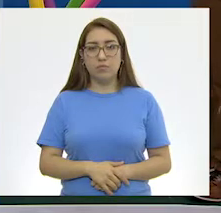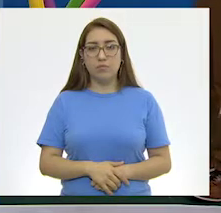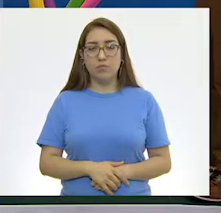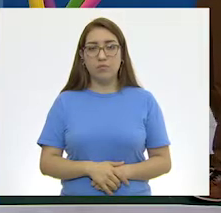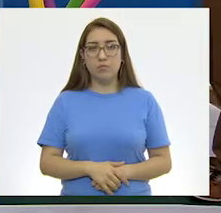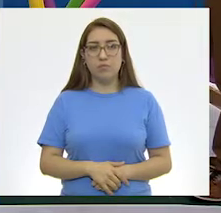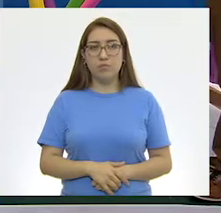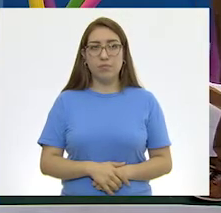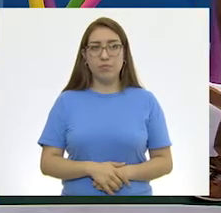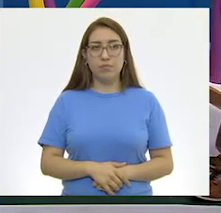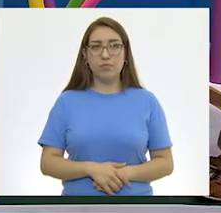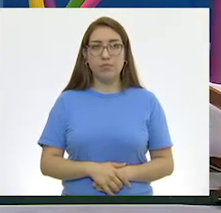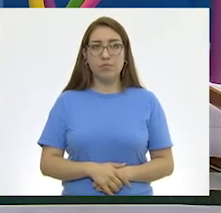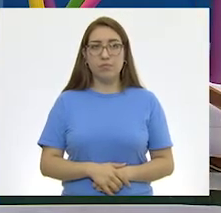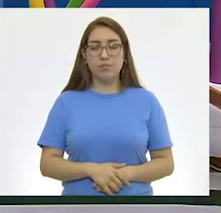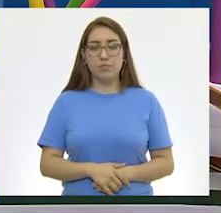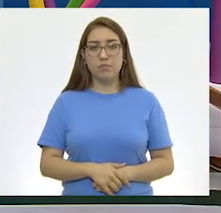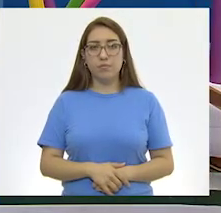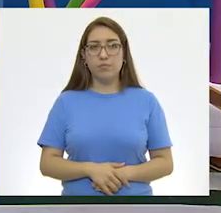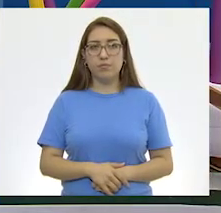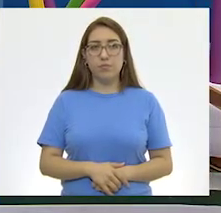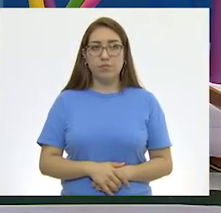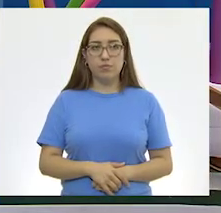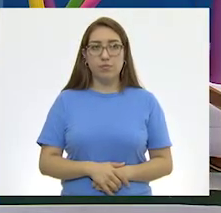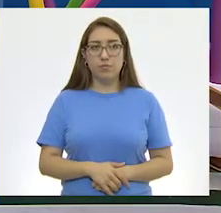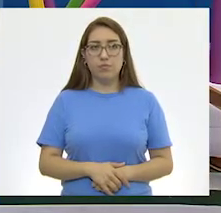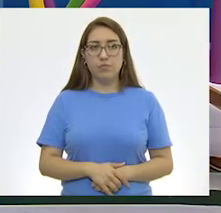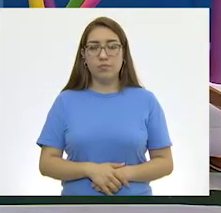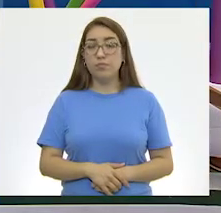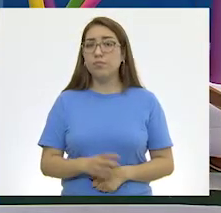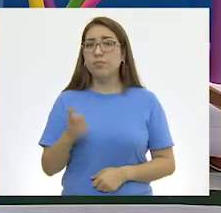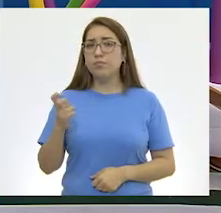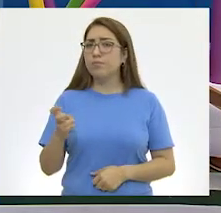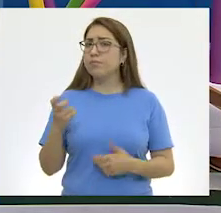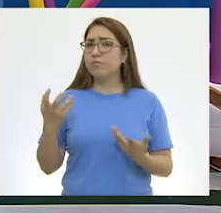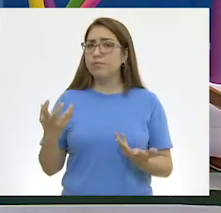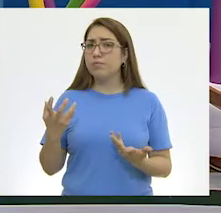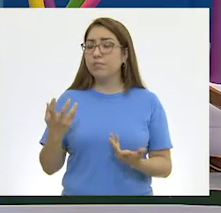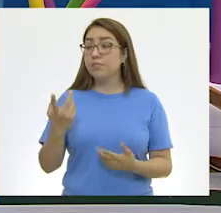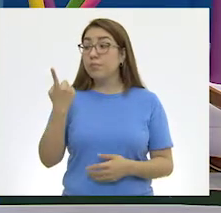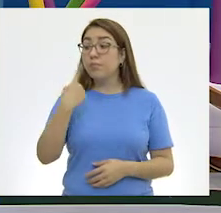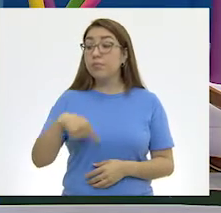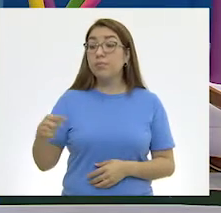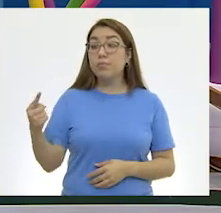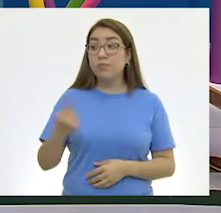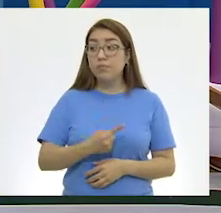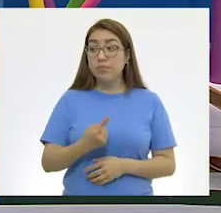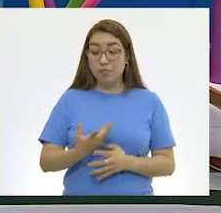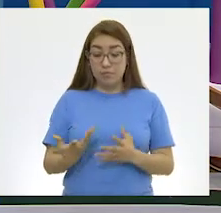¿Ah? Sí, maestra. Sí. Aquí vamos a poner comita para introducir otro qué.